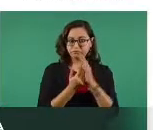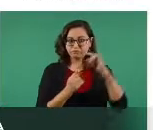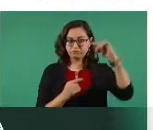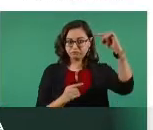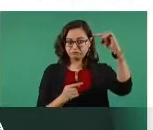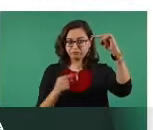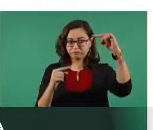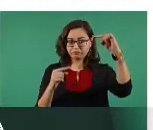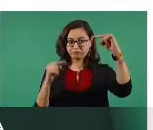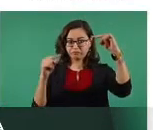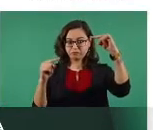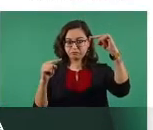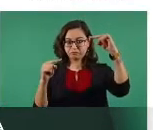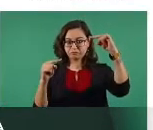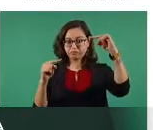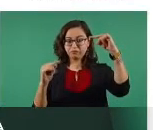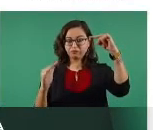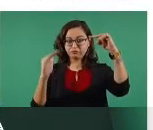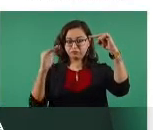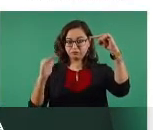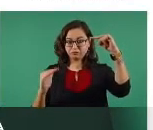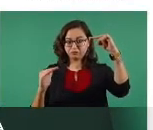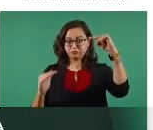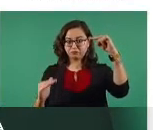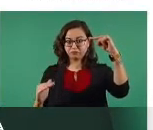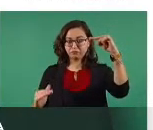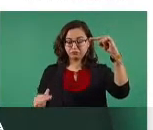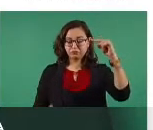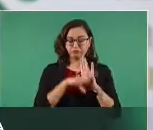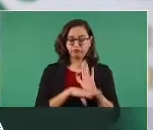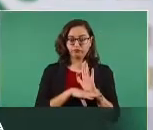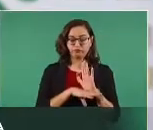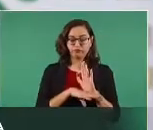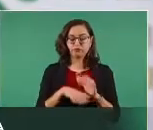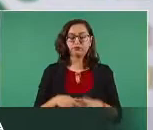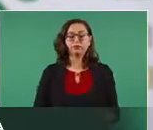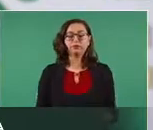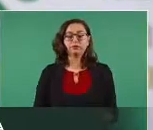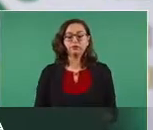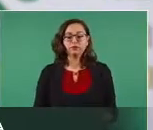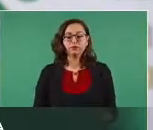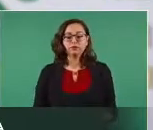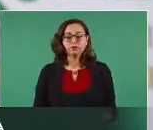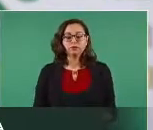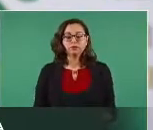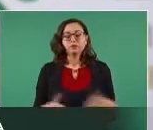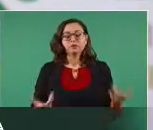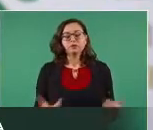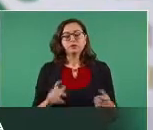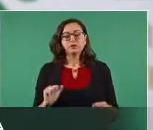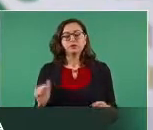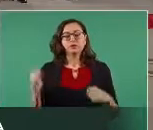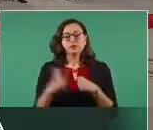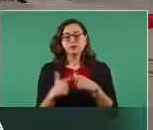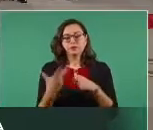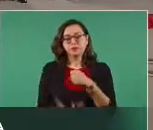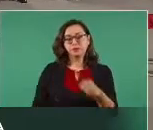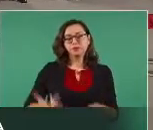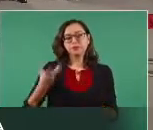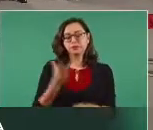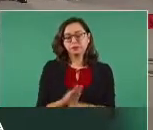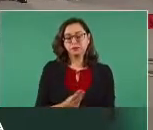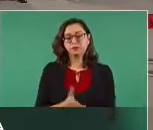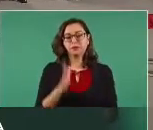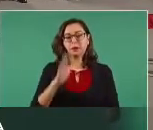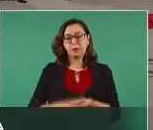que dijo hay una tendencia sostenida a la reducción. Señaló que en este momento hay 30 entidades federativas de las 32 con